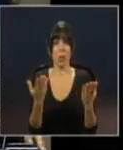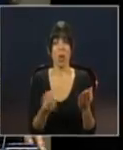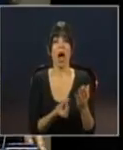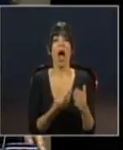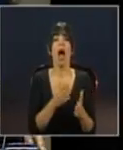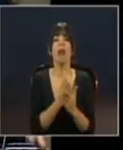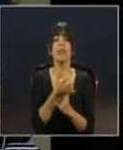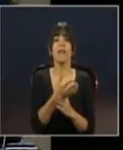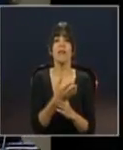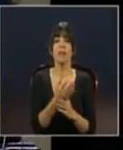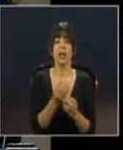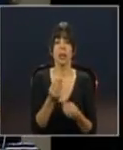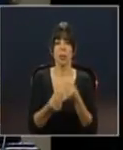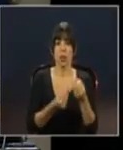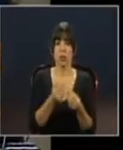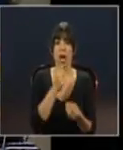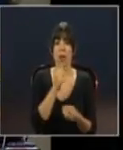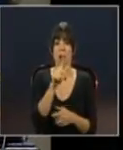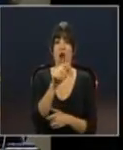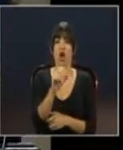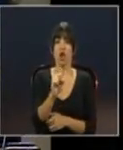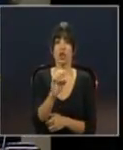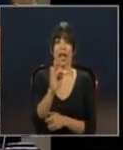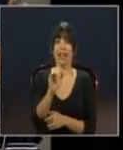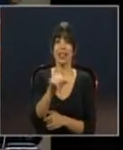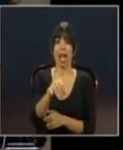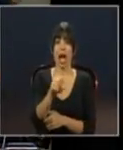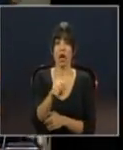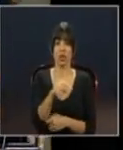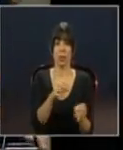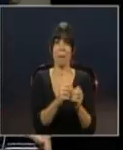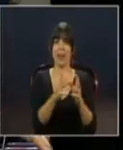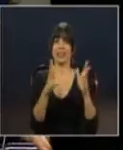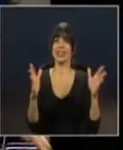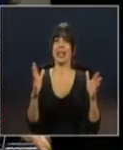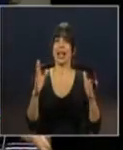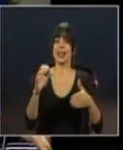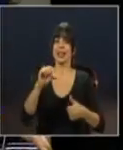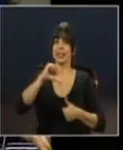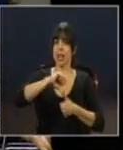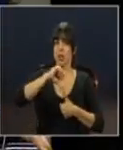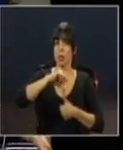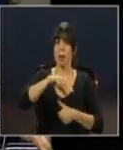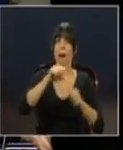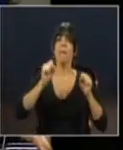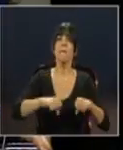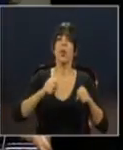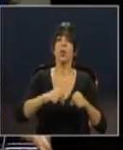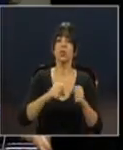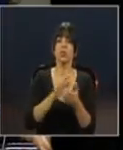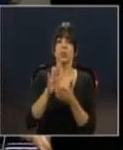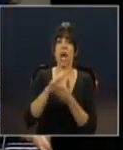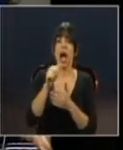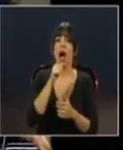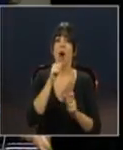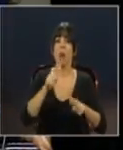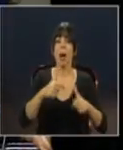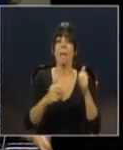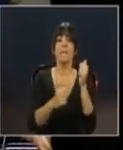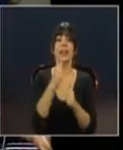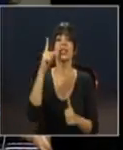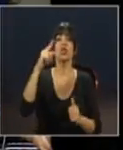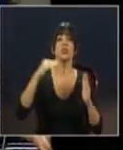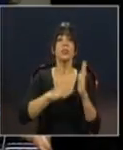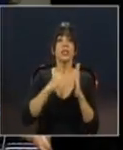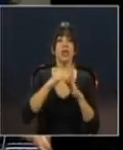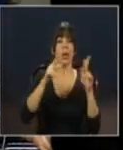planta de tratamiento Los Tajos, en su tipo, la más grande de Centroamérica, con capacidad para tratar las aguas residuales de más de 1 millón